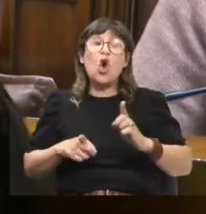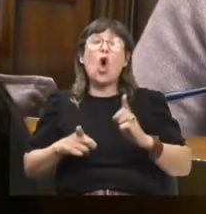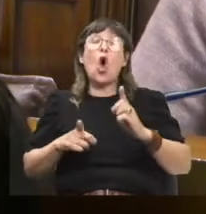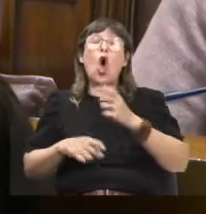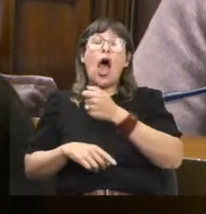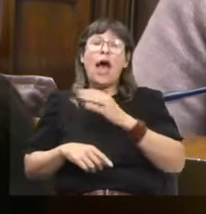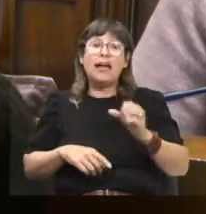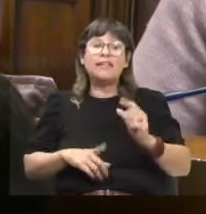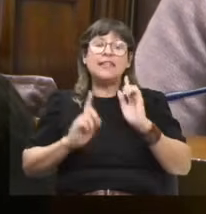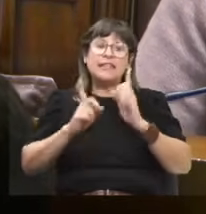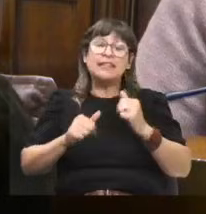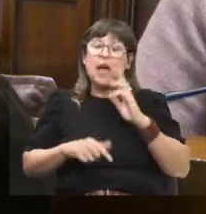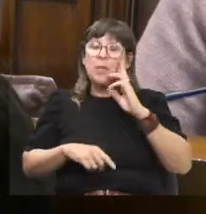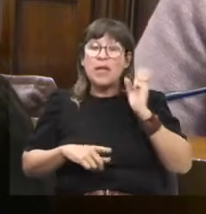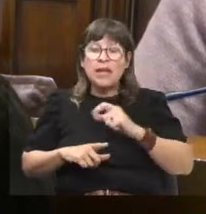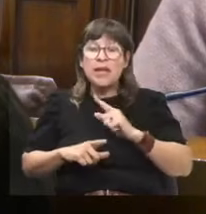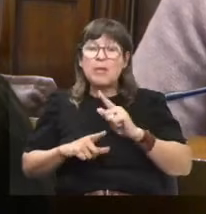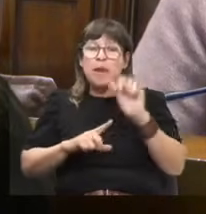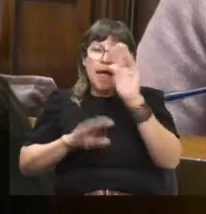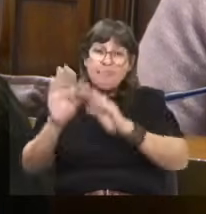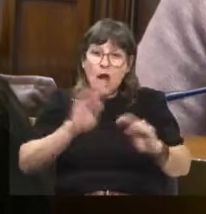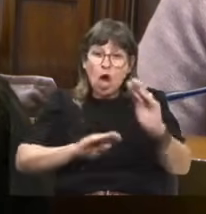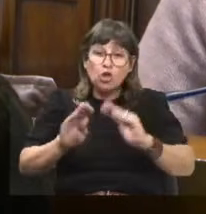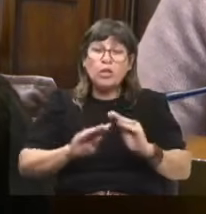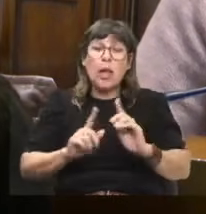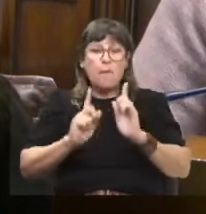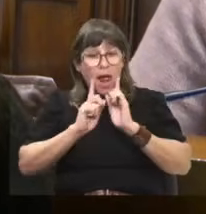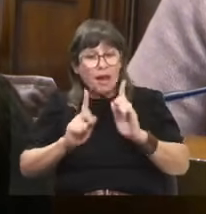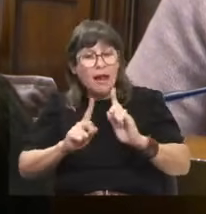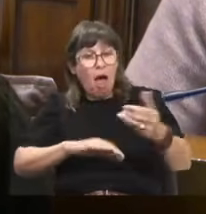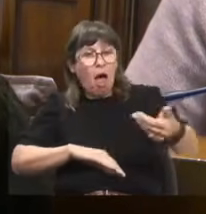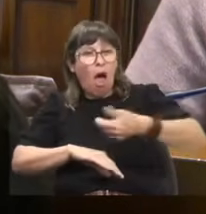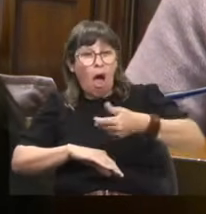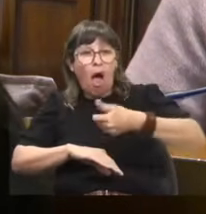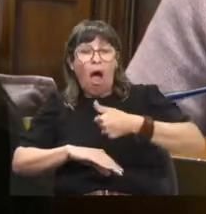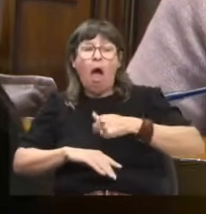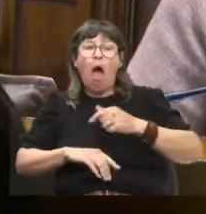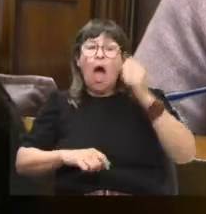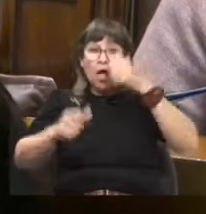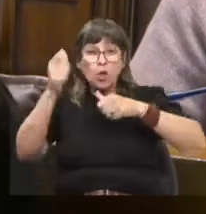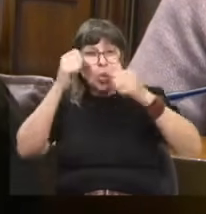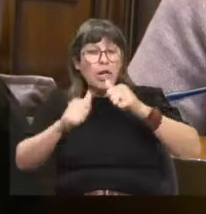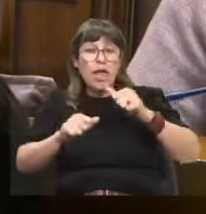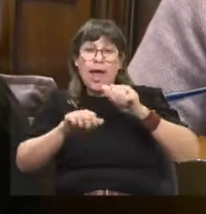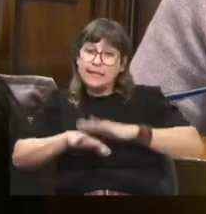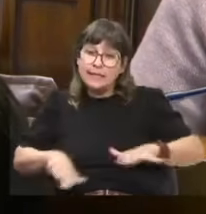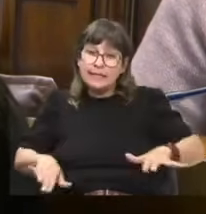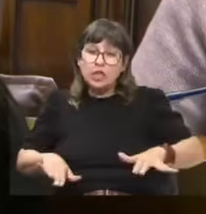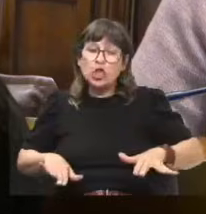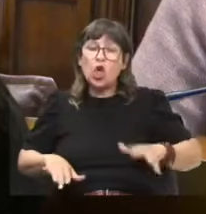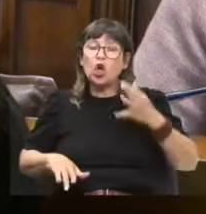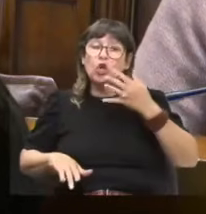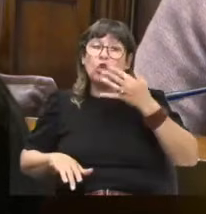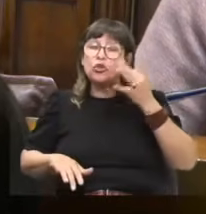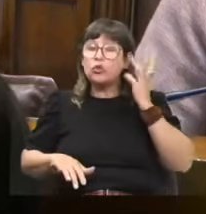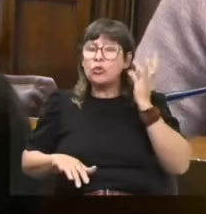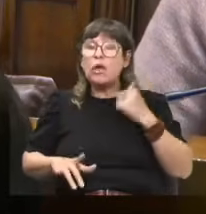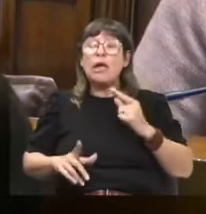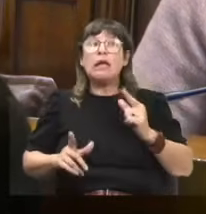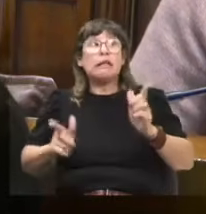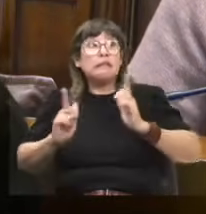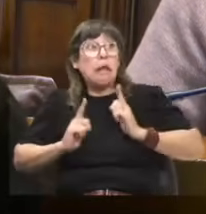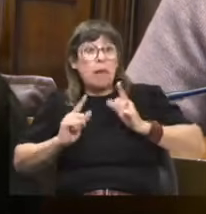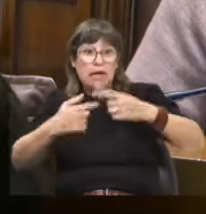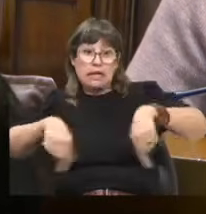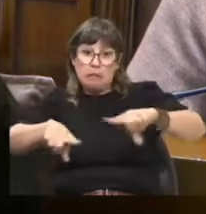implementó el plan de contingencia para atender la demanda de cirugías de ojos en niños que estaban esperando